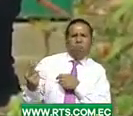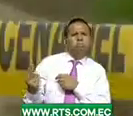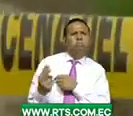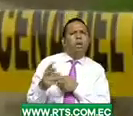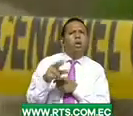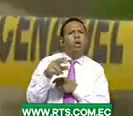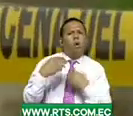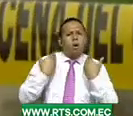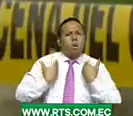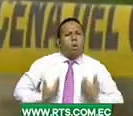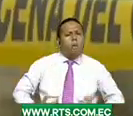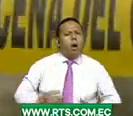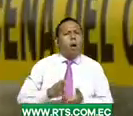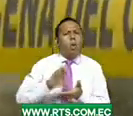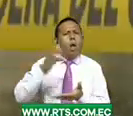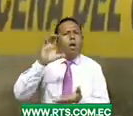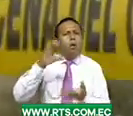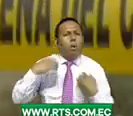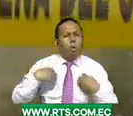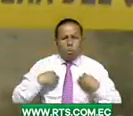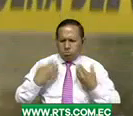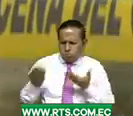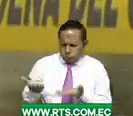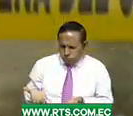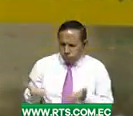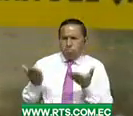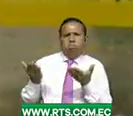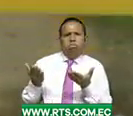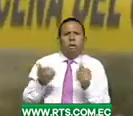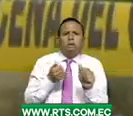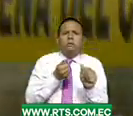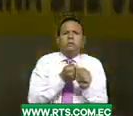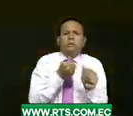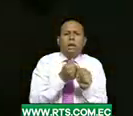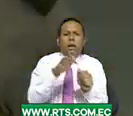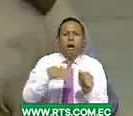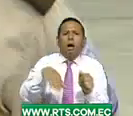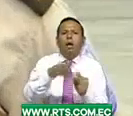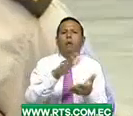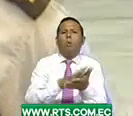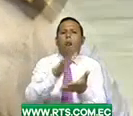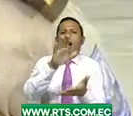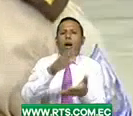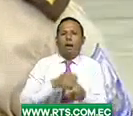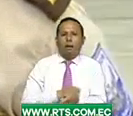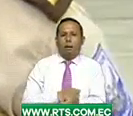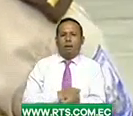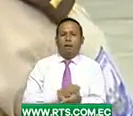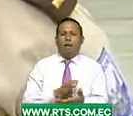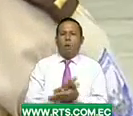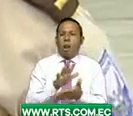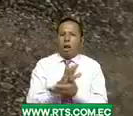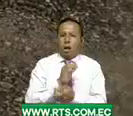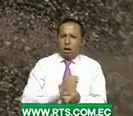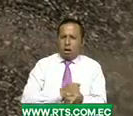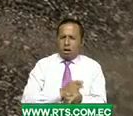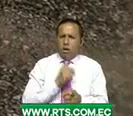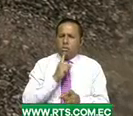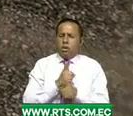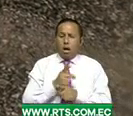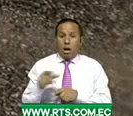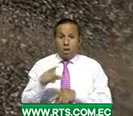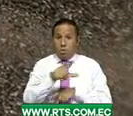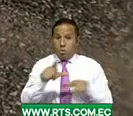colegio y sucedió a pocos metros de una escuela. En el punto hubieron 10 indicios balísticos.